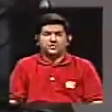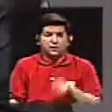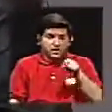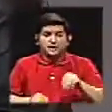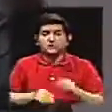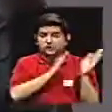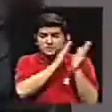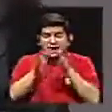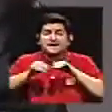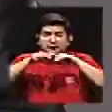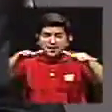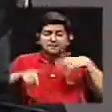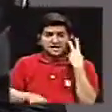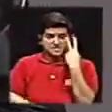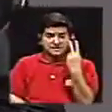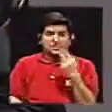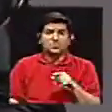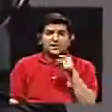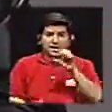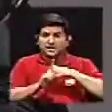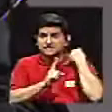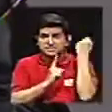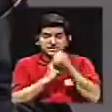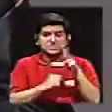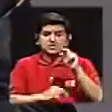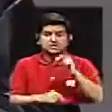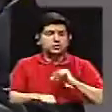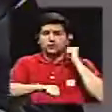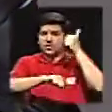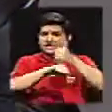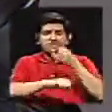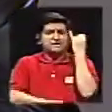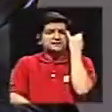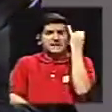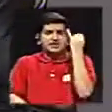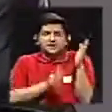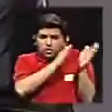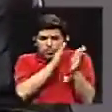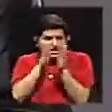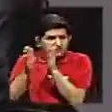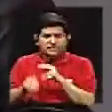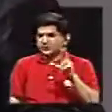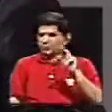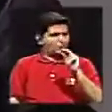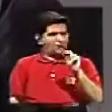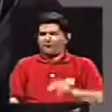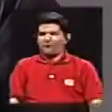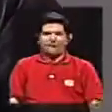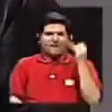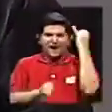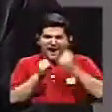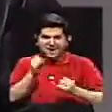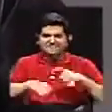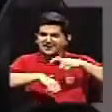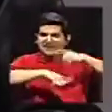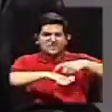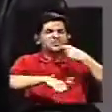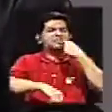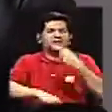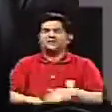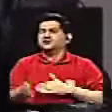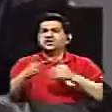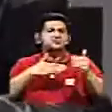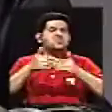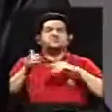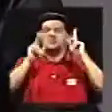red. Porque si usted lo ve, no es para formar ideológicamente el suelo, ¿no? Porque al final, en algún momento dicen que no